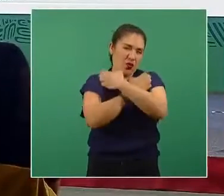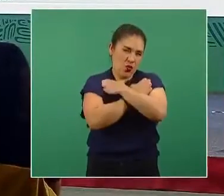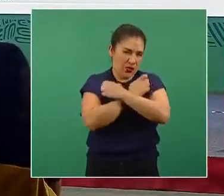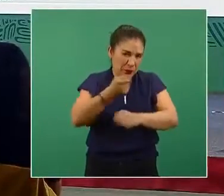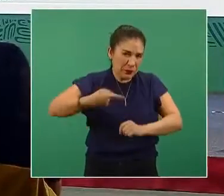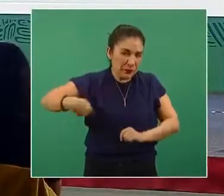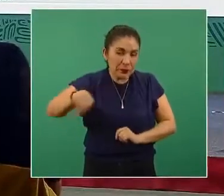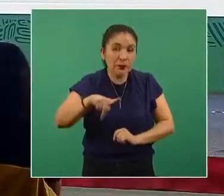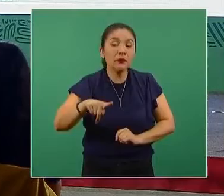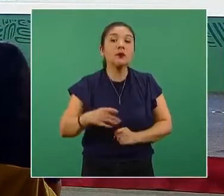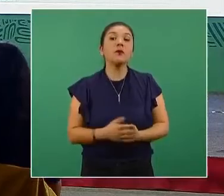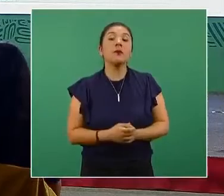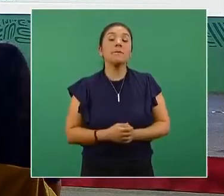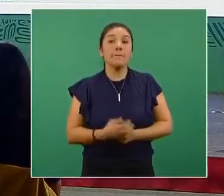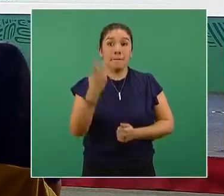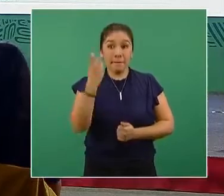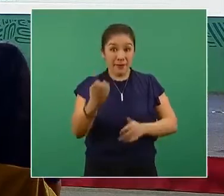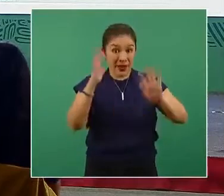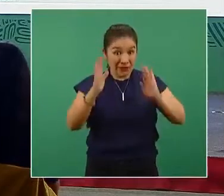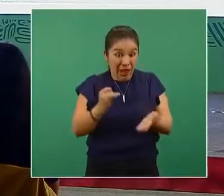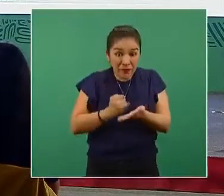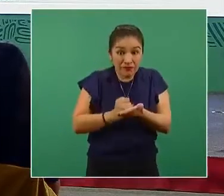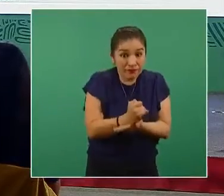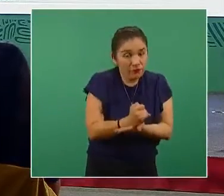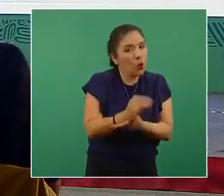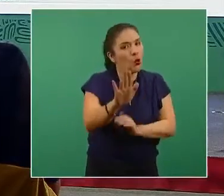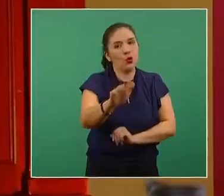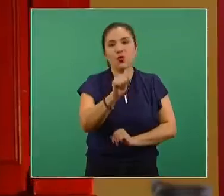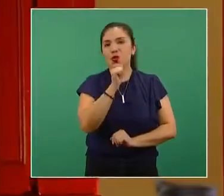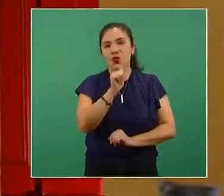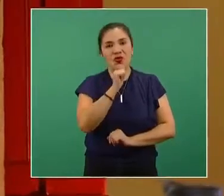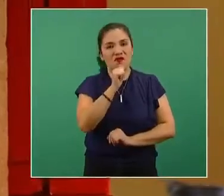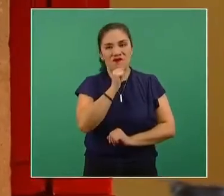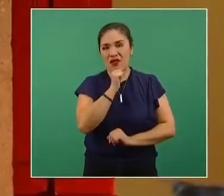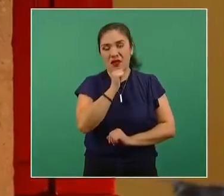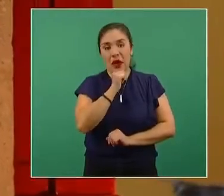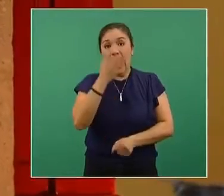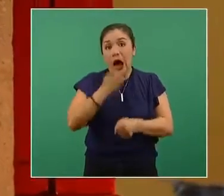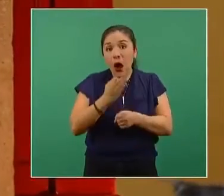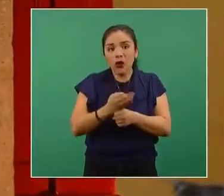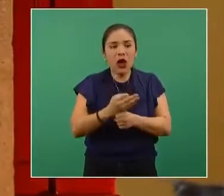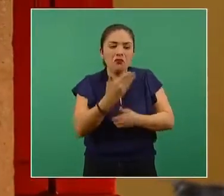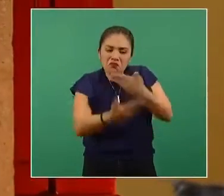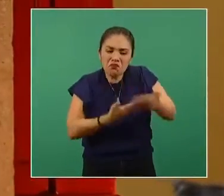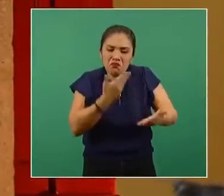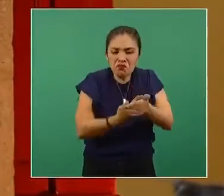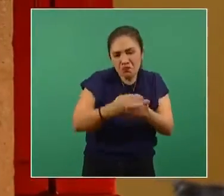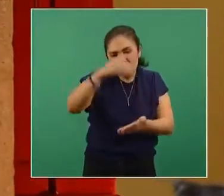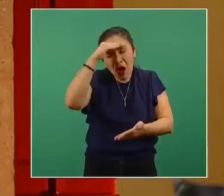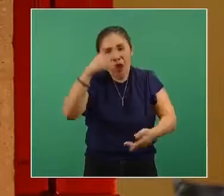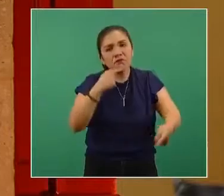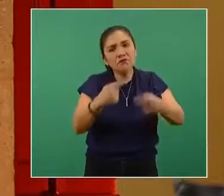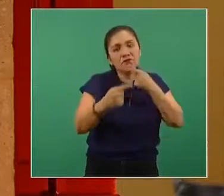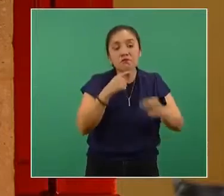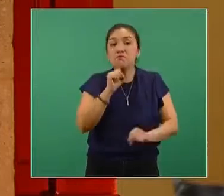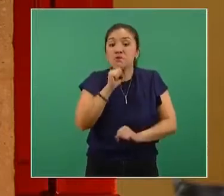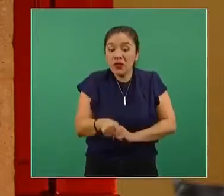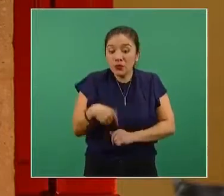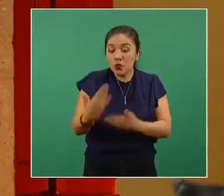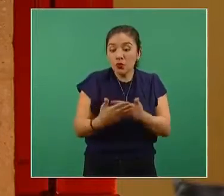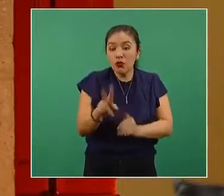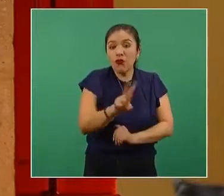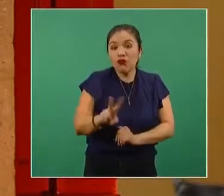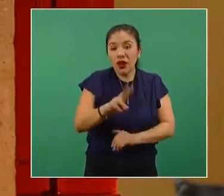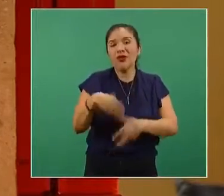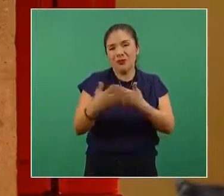educativo. Esto no se ha decidido, es importante, no es una decisión tomada, es ahora una propuesta técnica, y este mismo viernes tendremos una